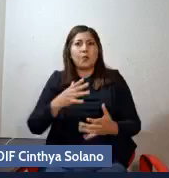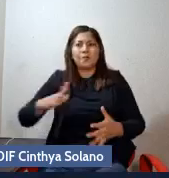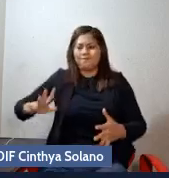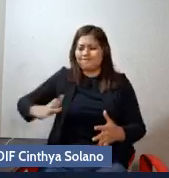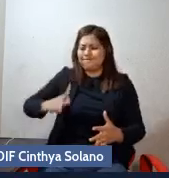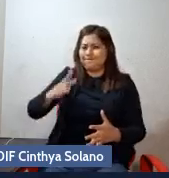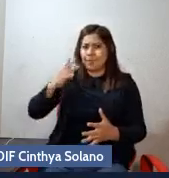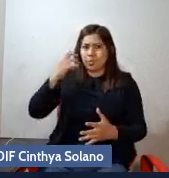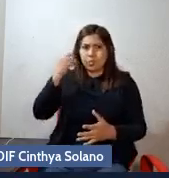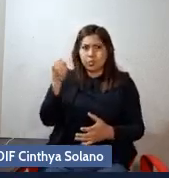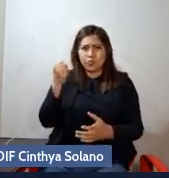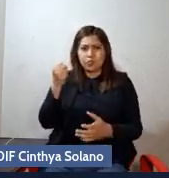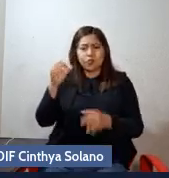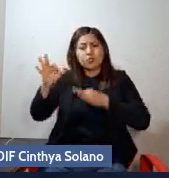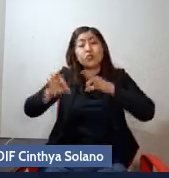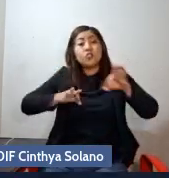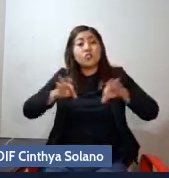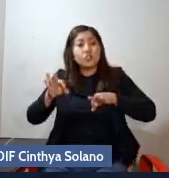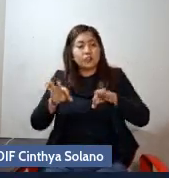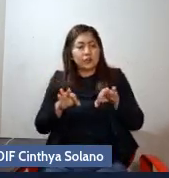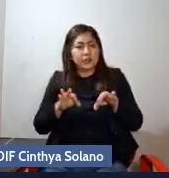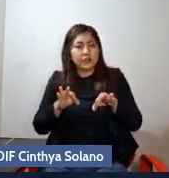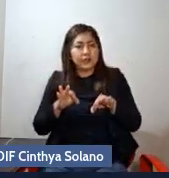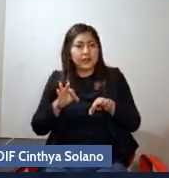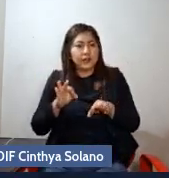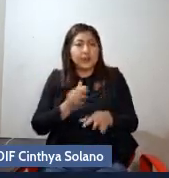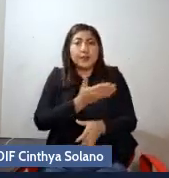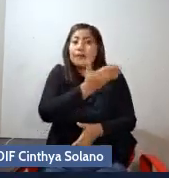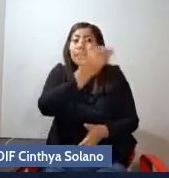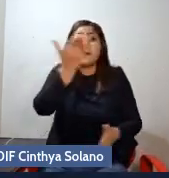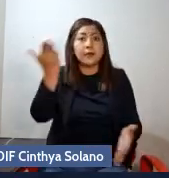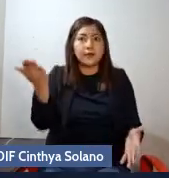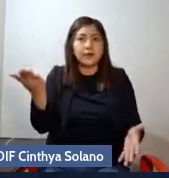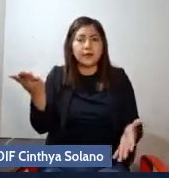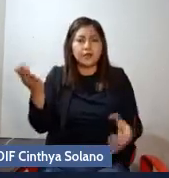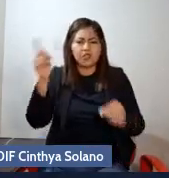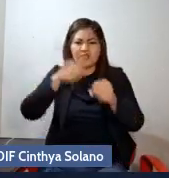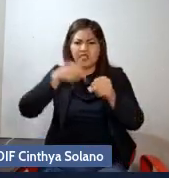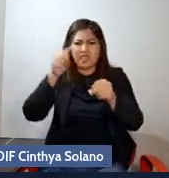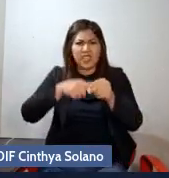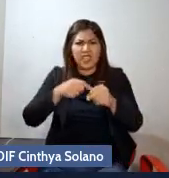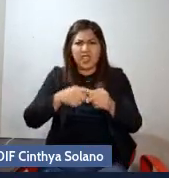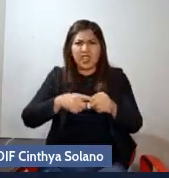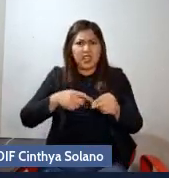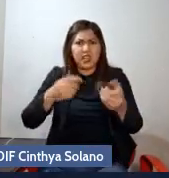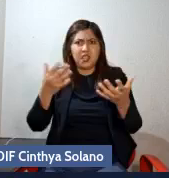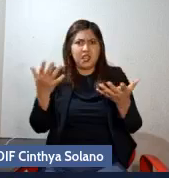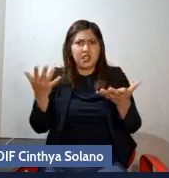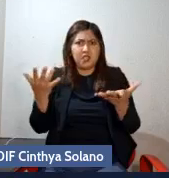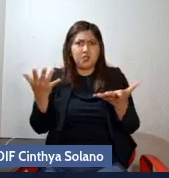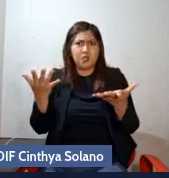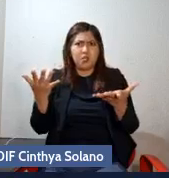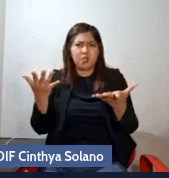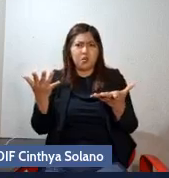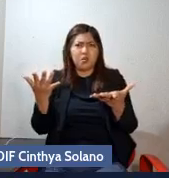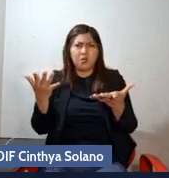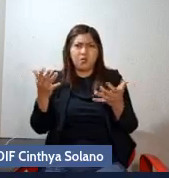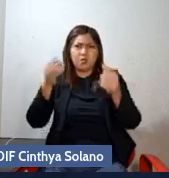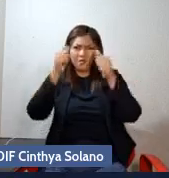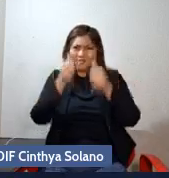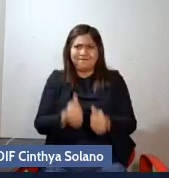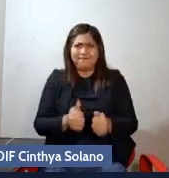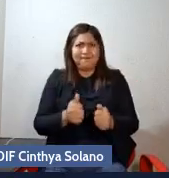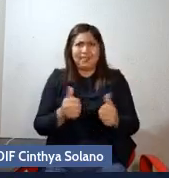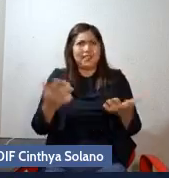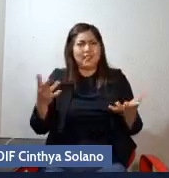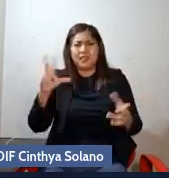personas, independientemente del color que quede. Eso ahorita no nos importa. Lo que necesitamos es que todos y todas salgan a votar y